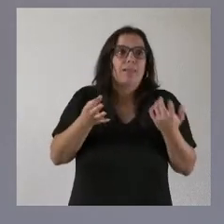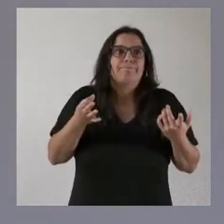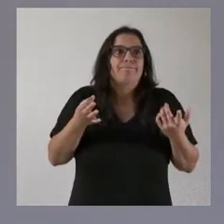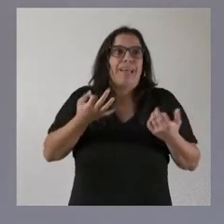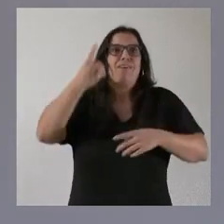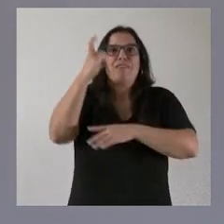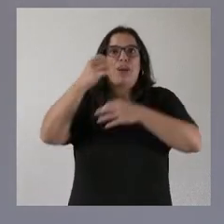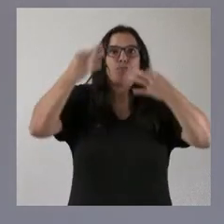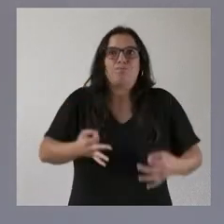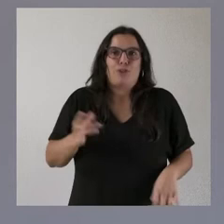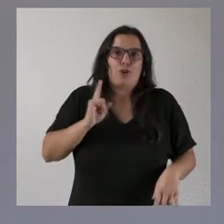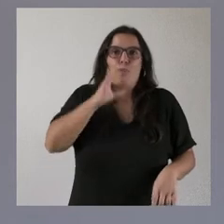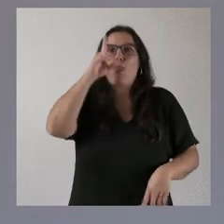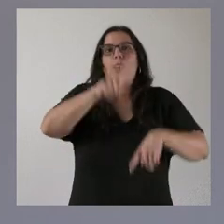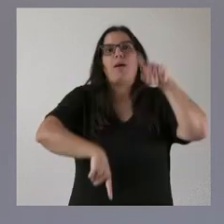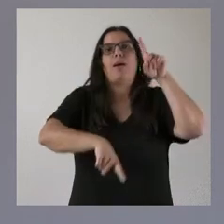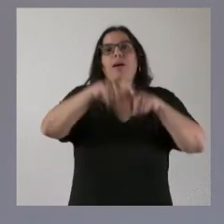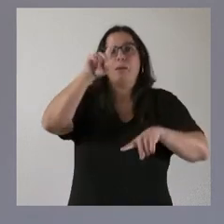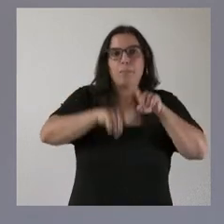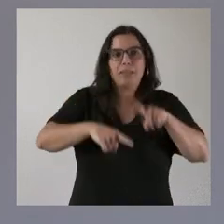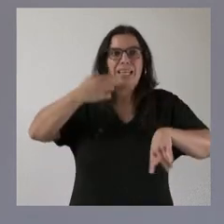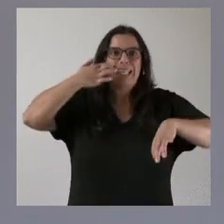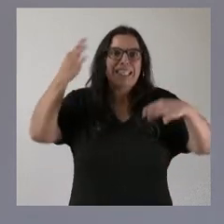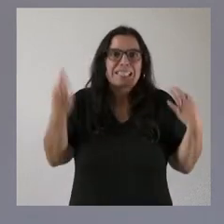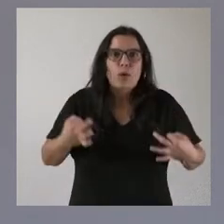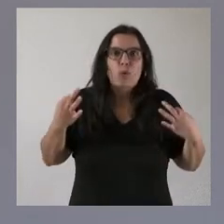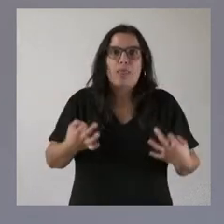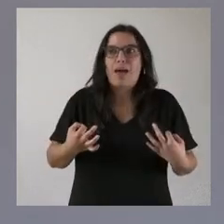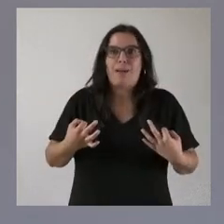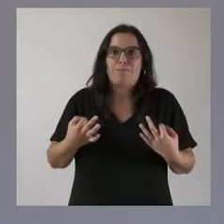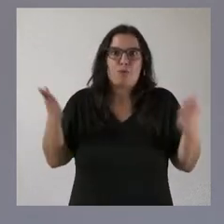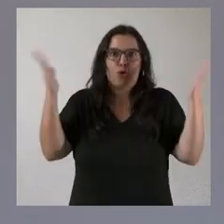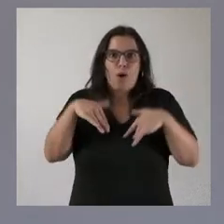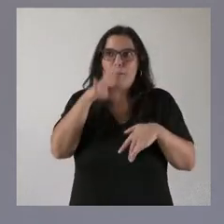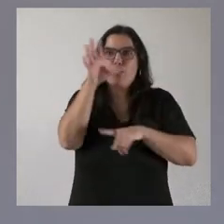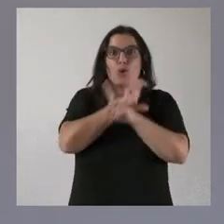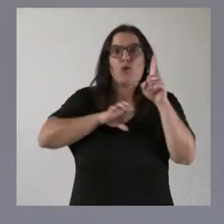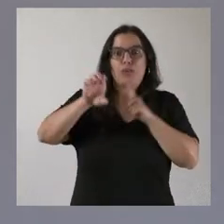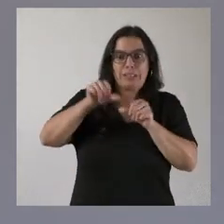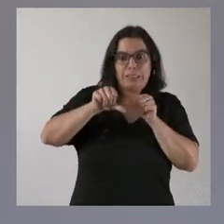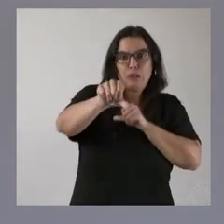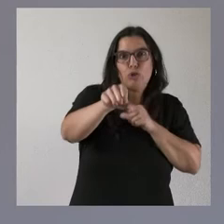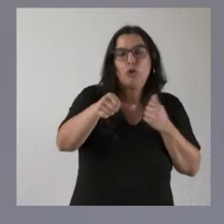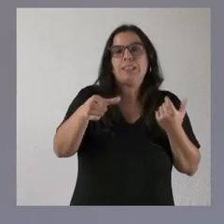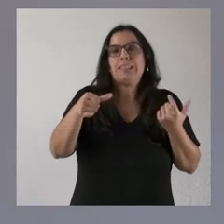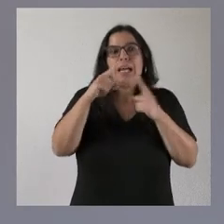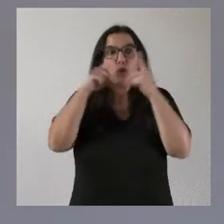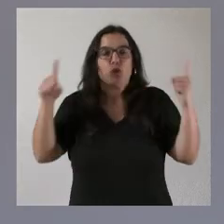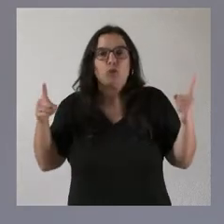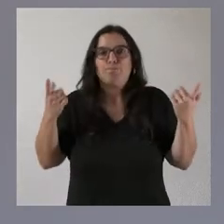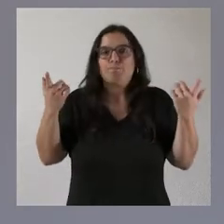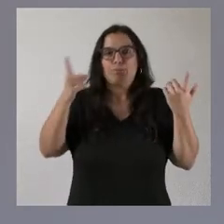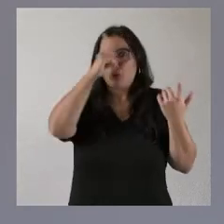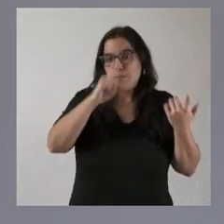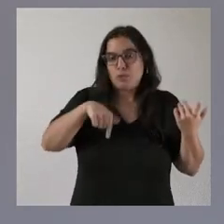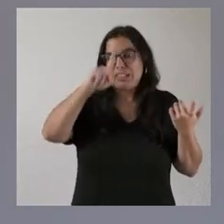porque no es seguro Cuál es el contexto en el que se va a desarrollar el próximo ejercicio ni siquiera hemos